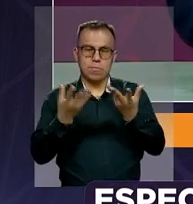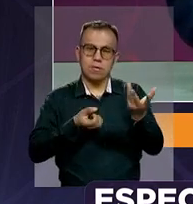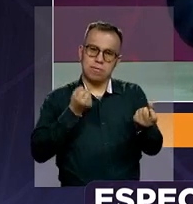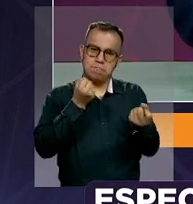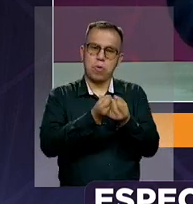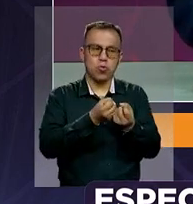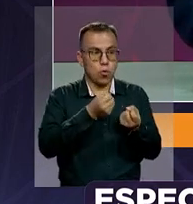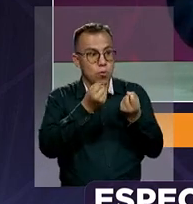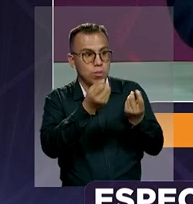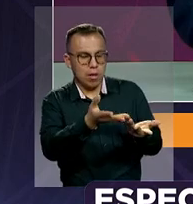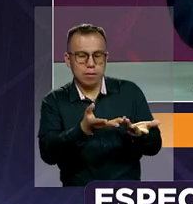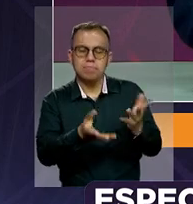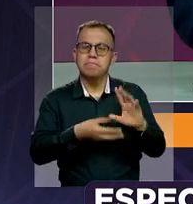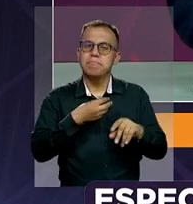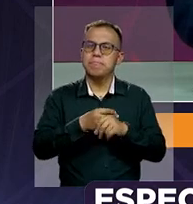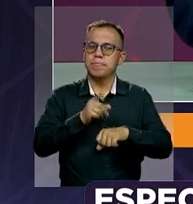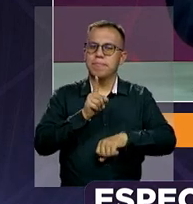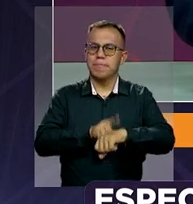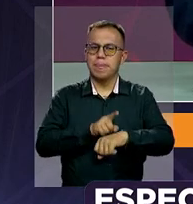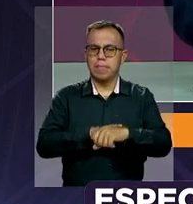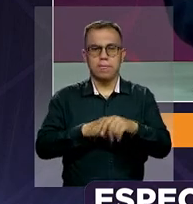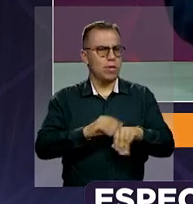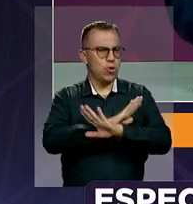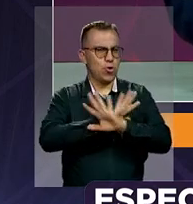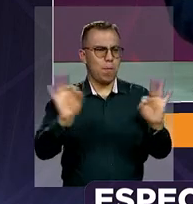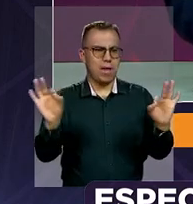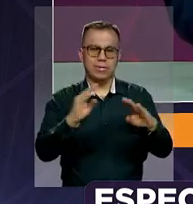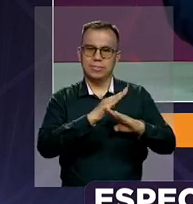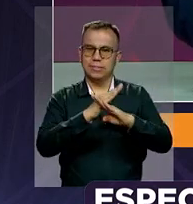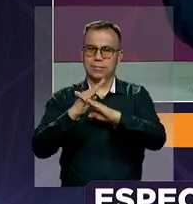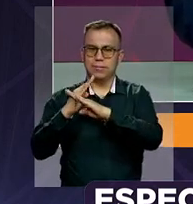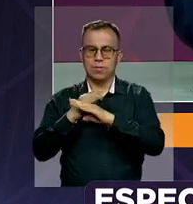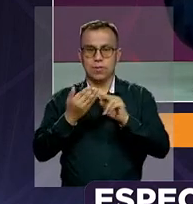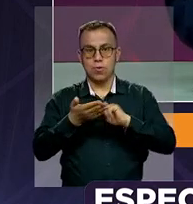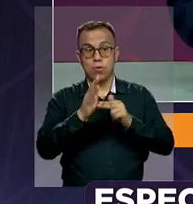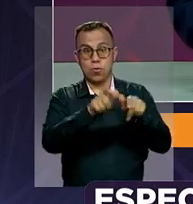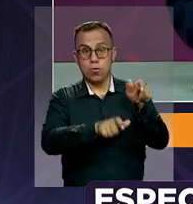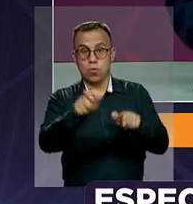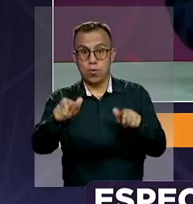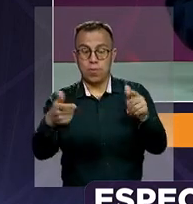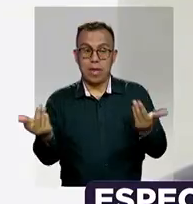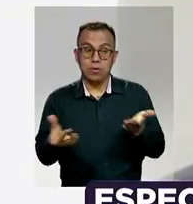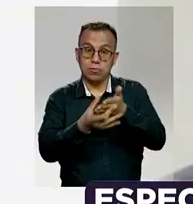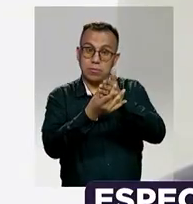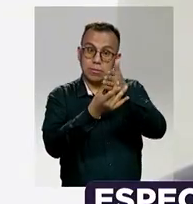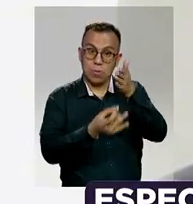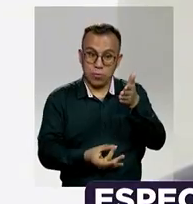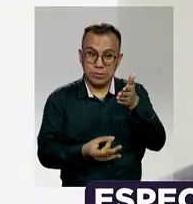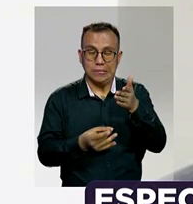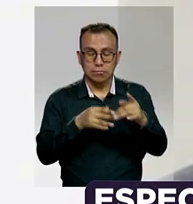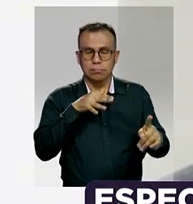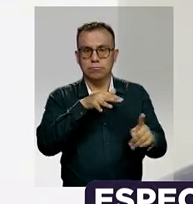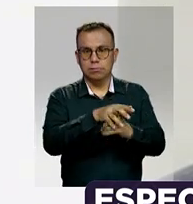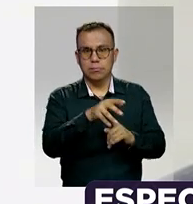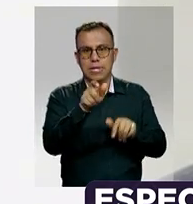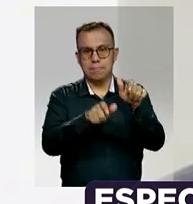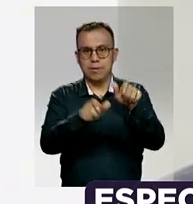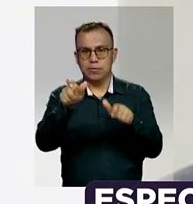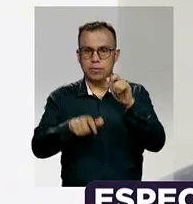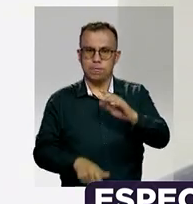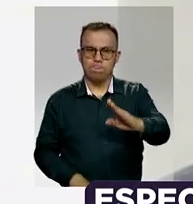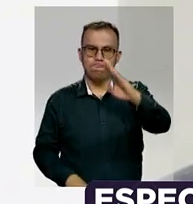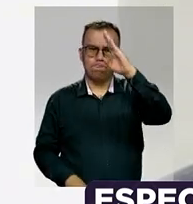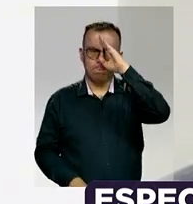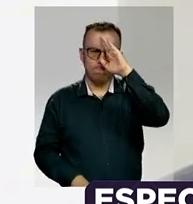aporta más. Y al mismo tiempo, no más bloqueos que le hagan daño a la población, a los más pobres y a la fuerza pública